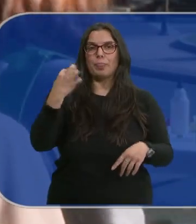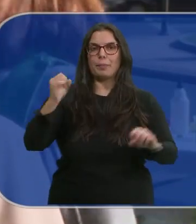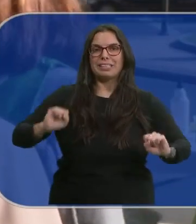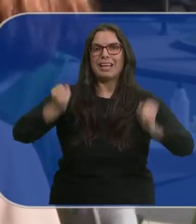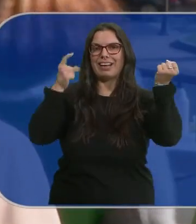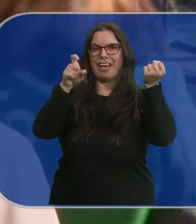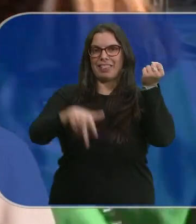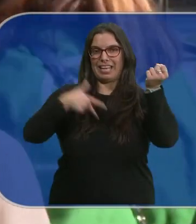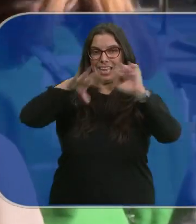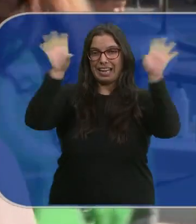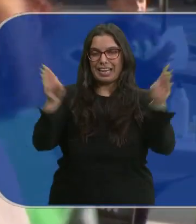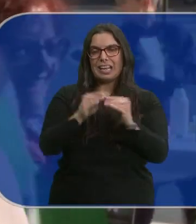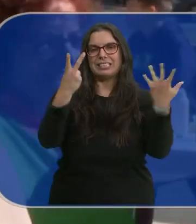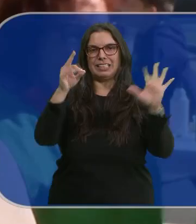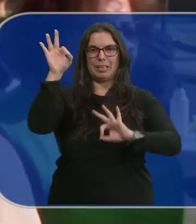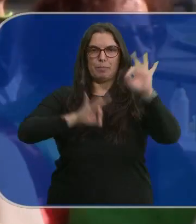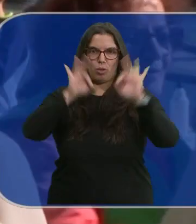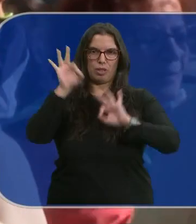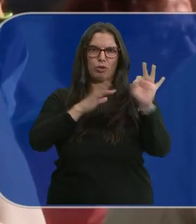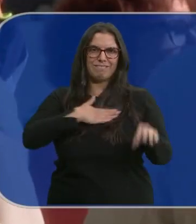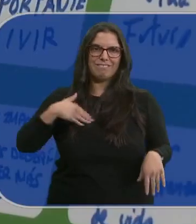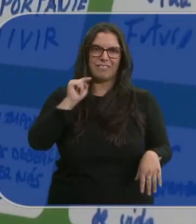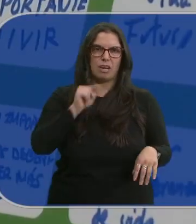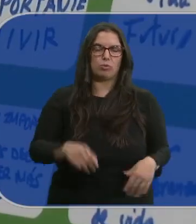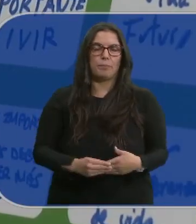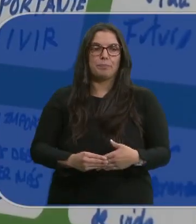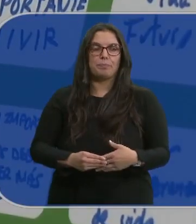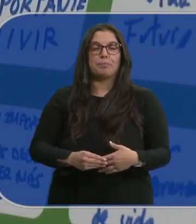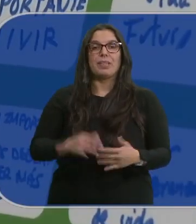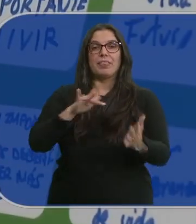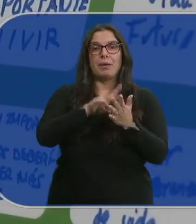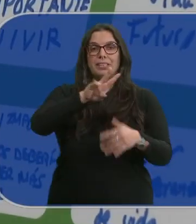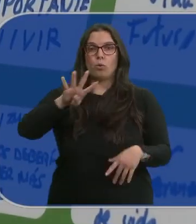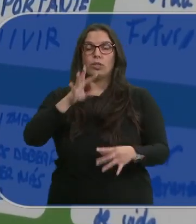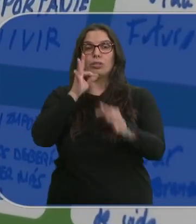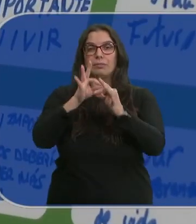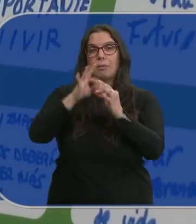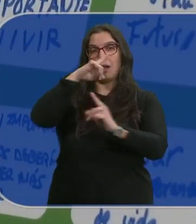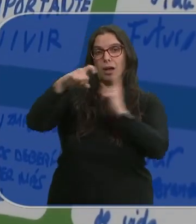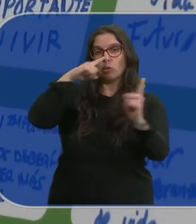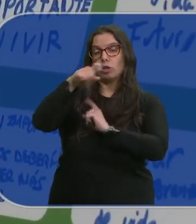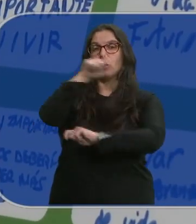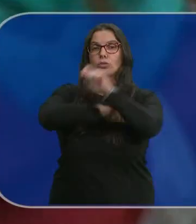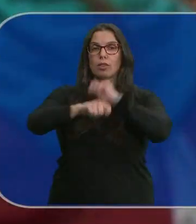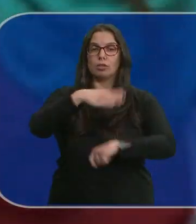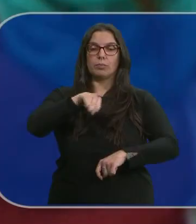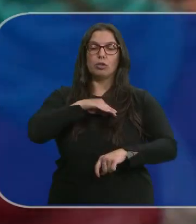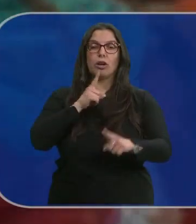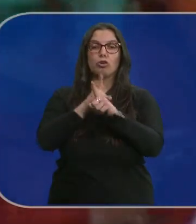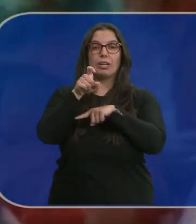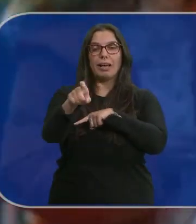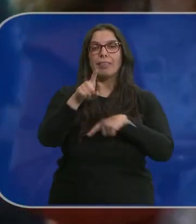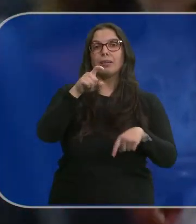cáncer en general del 70%. Como cada 24 de septiembre, la Asociación Española contra el Cáncer